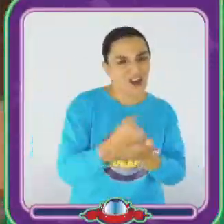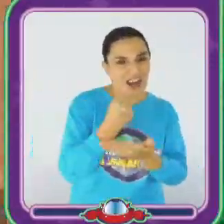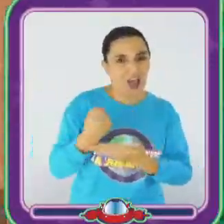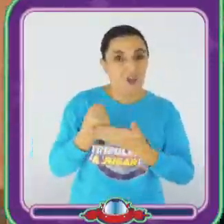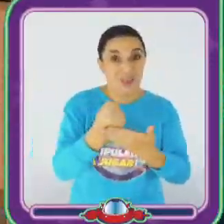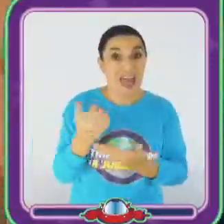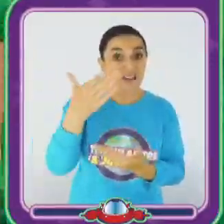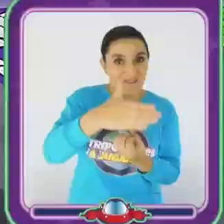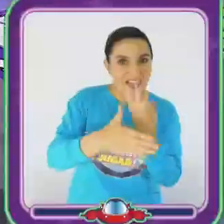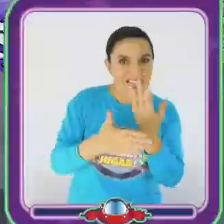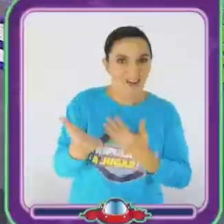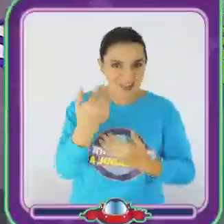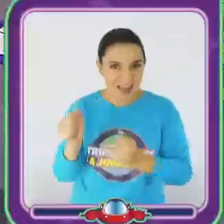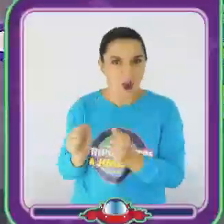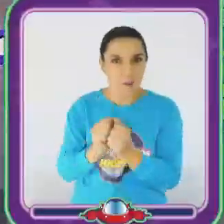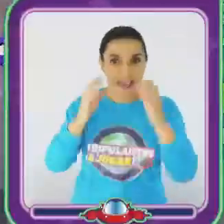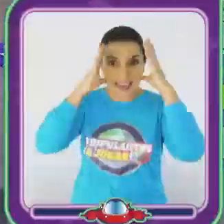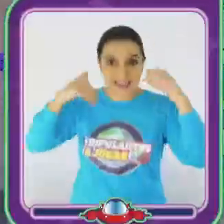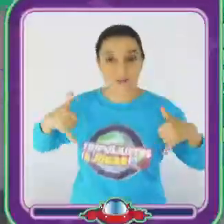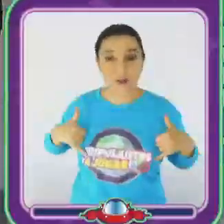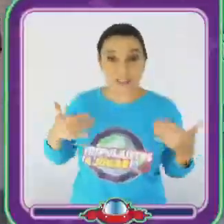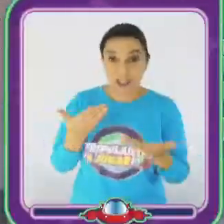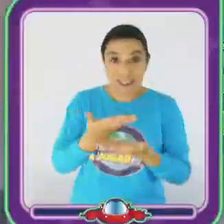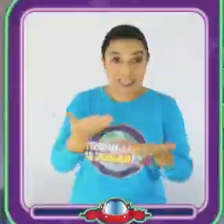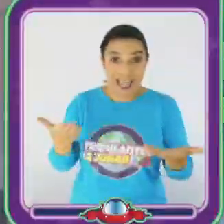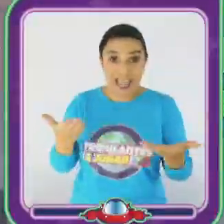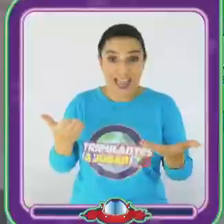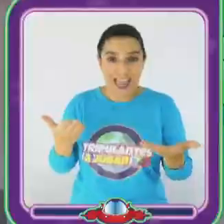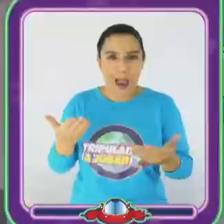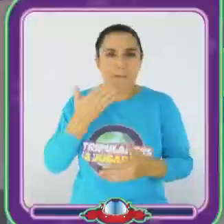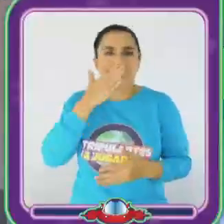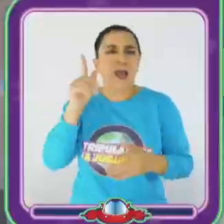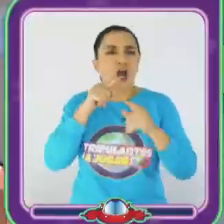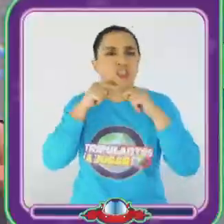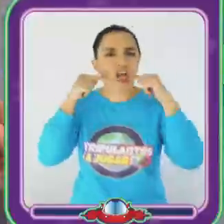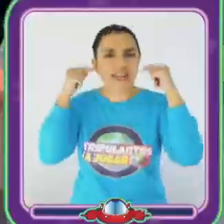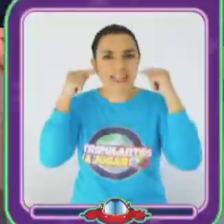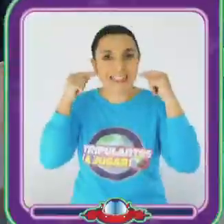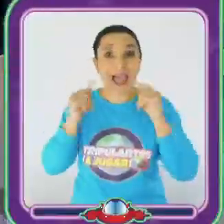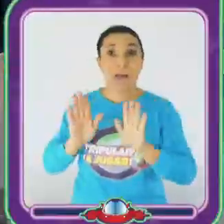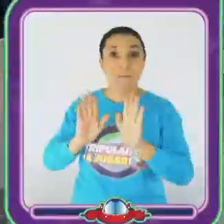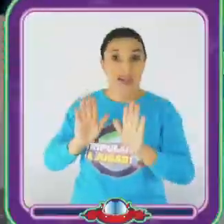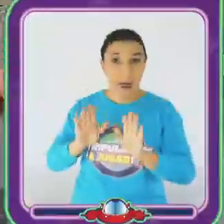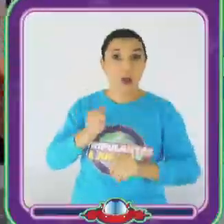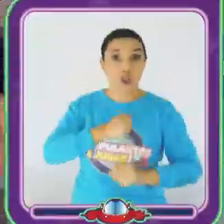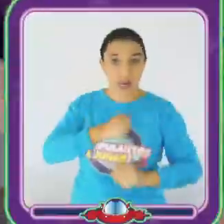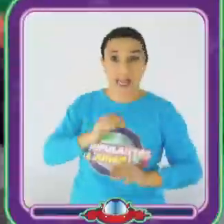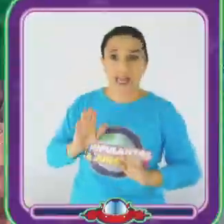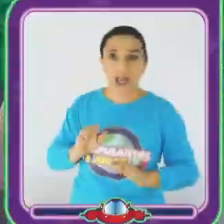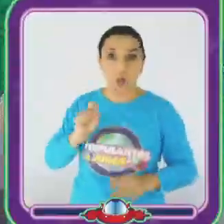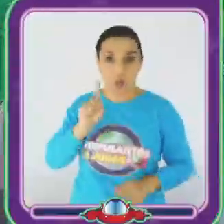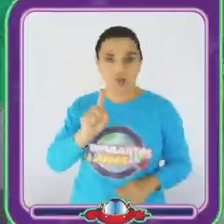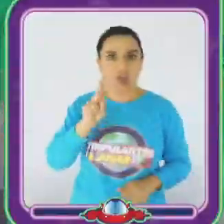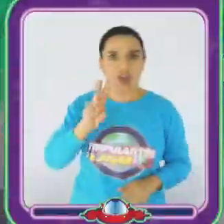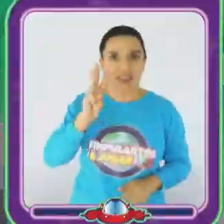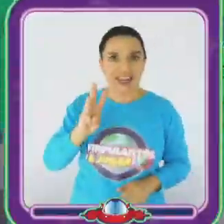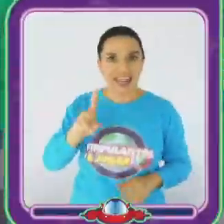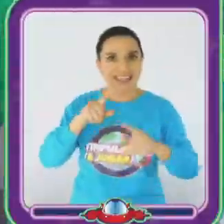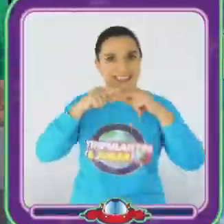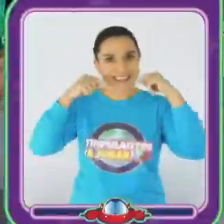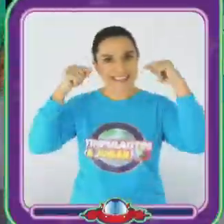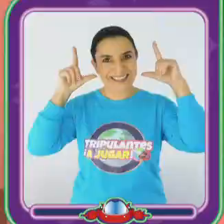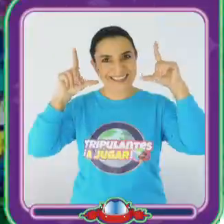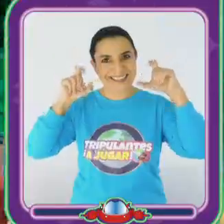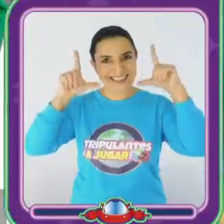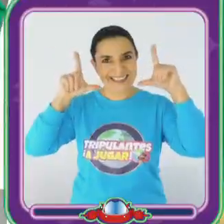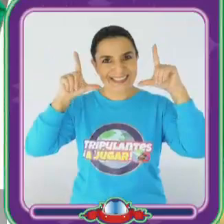haber conseguido ayudar a las ballenas. ¡Acompáñame, tripulación! ¡Ahí está! ¡La mejor sonrisa! ¡Te esperamos, Antonella! ¡Uno, tres!